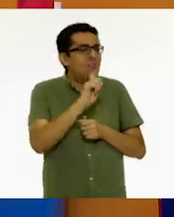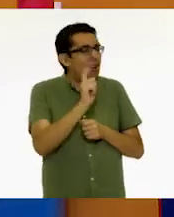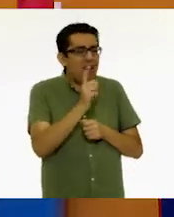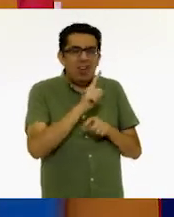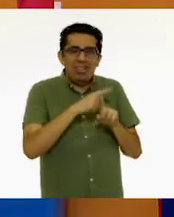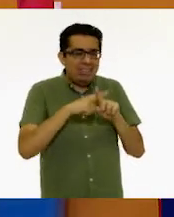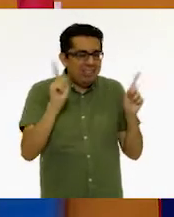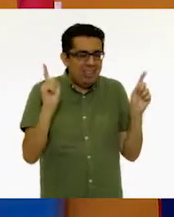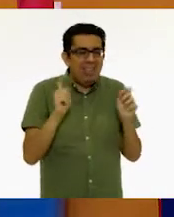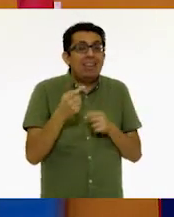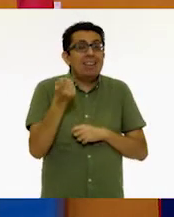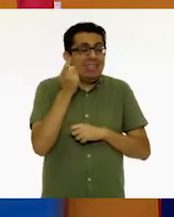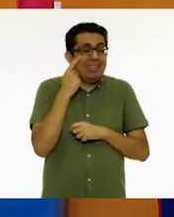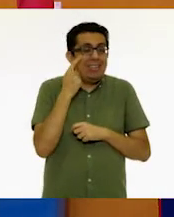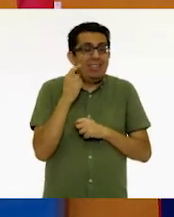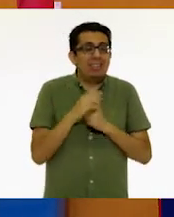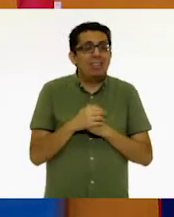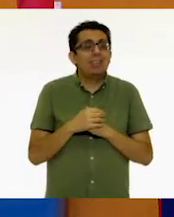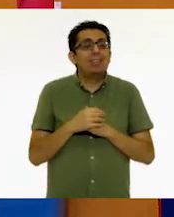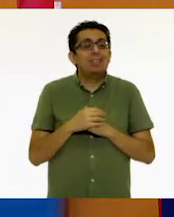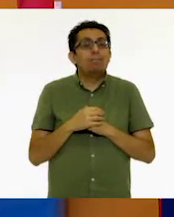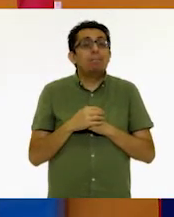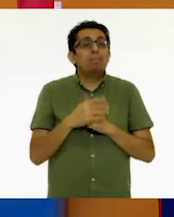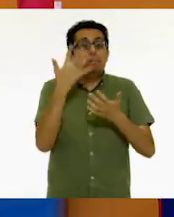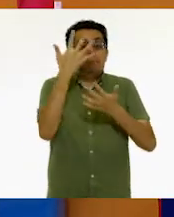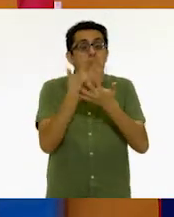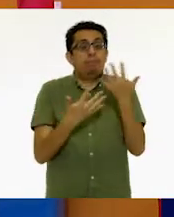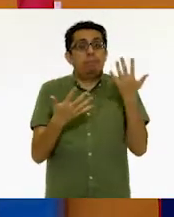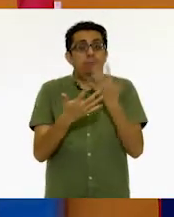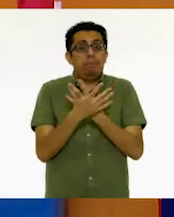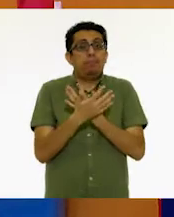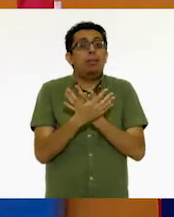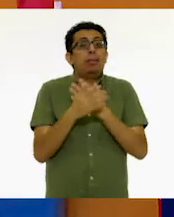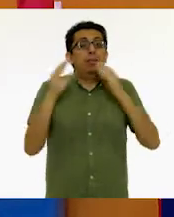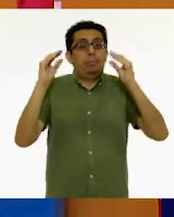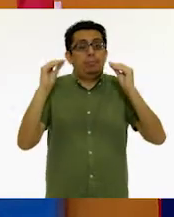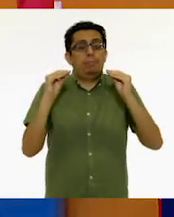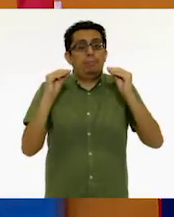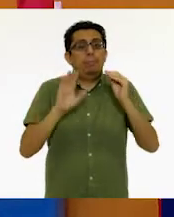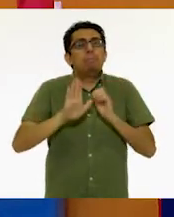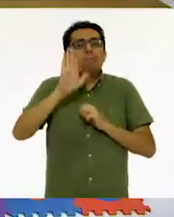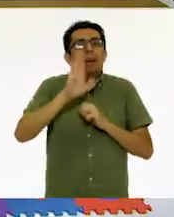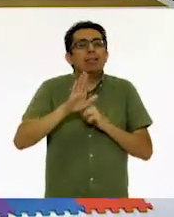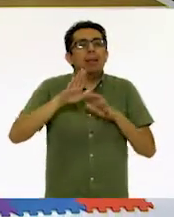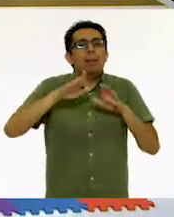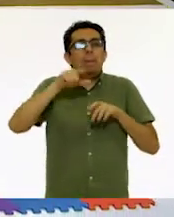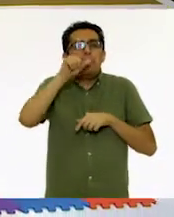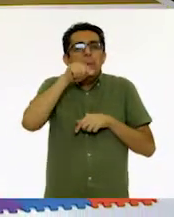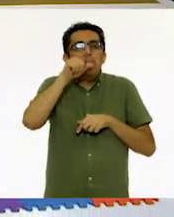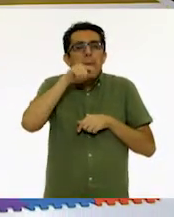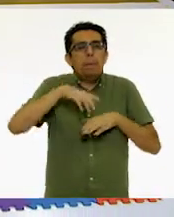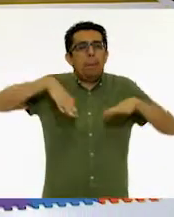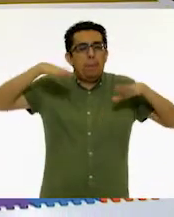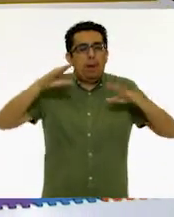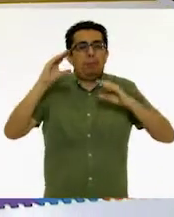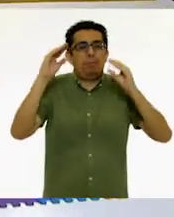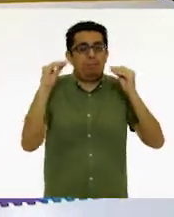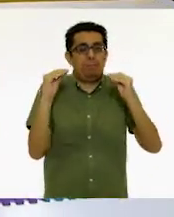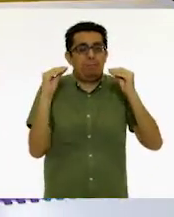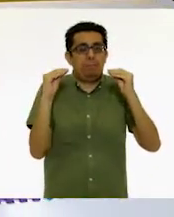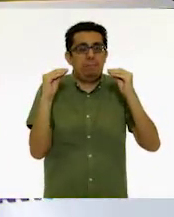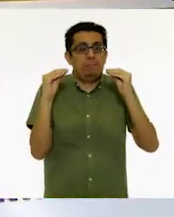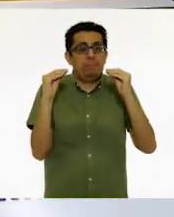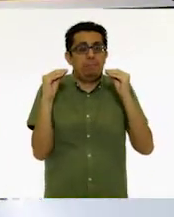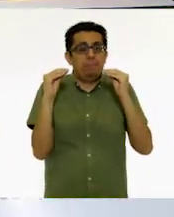no tan así, ¿no? Pero fíjate. Ve, vas a colocar tus manitas de esta forma, como si fueran piquitos de pajarito. Ah, ok. Muy bien, aquí están. Aquí